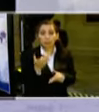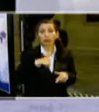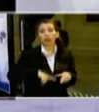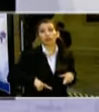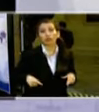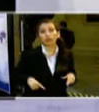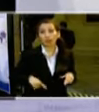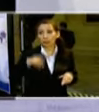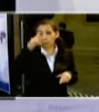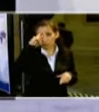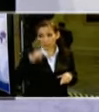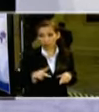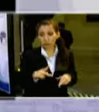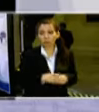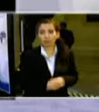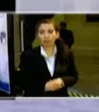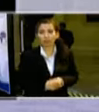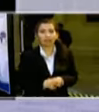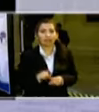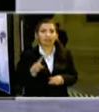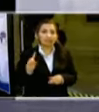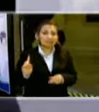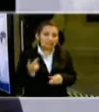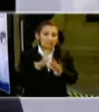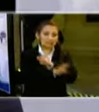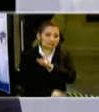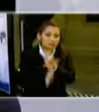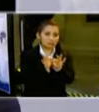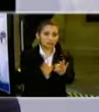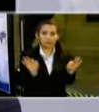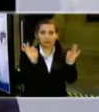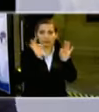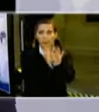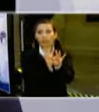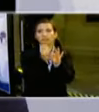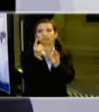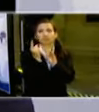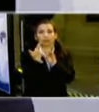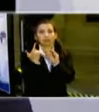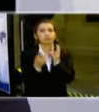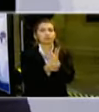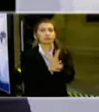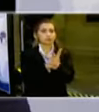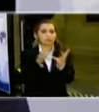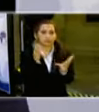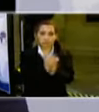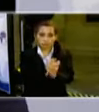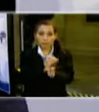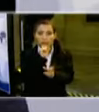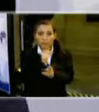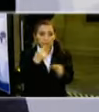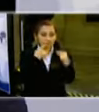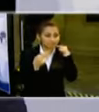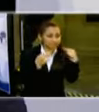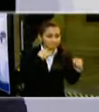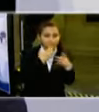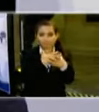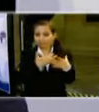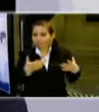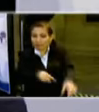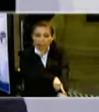Estado mexicano es fundamental, es un aspecto que además se ha discutido